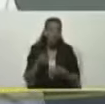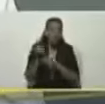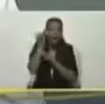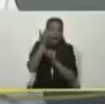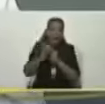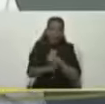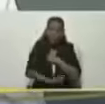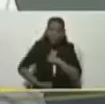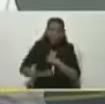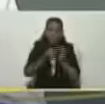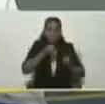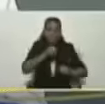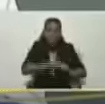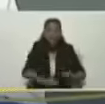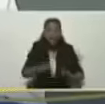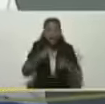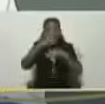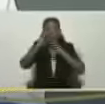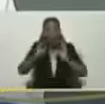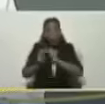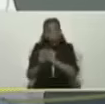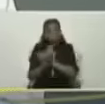con el plan parto humanizado.